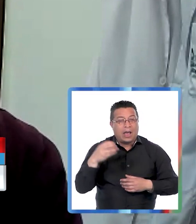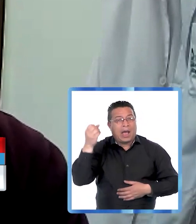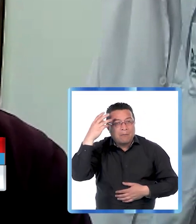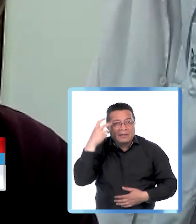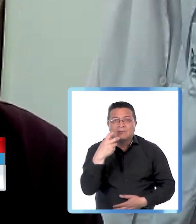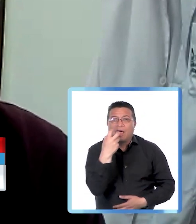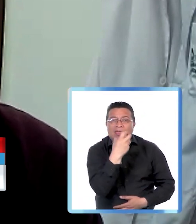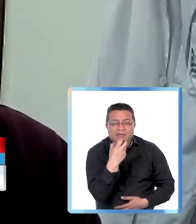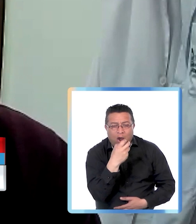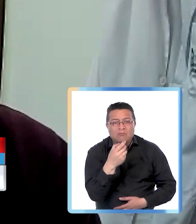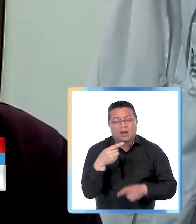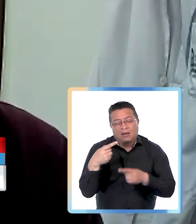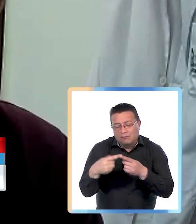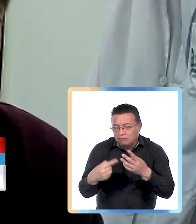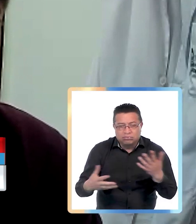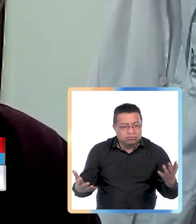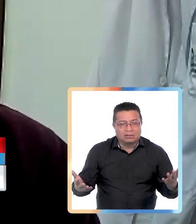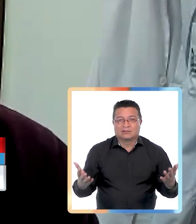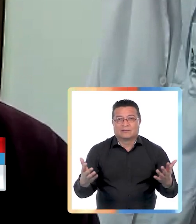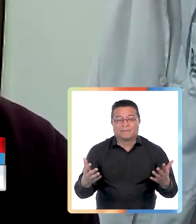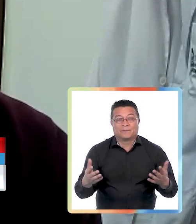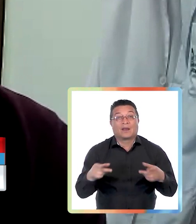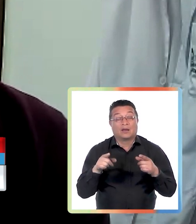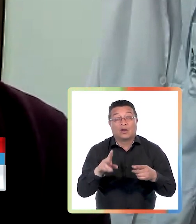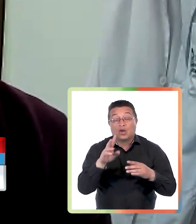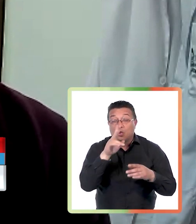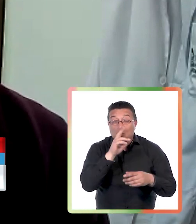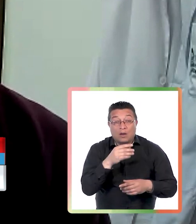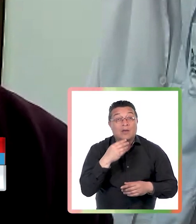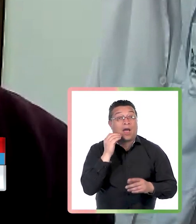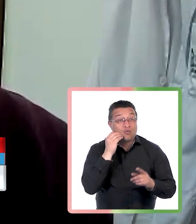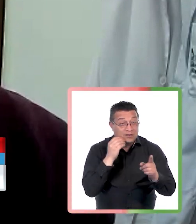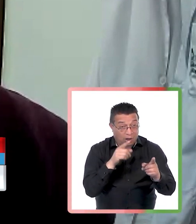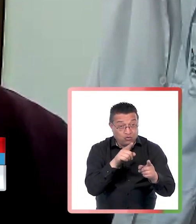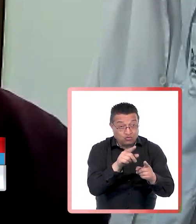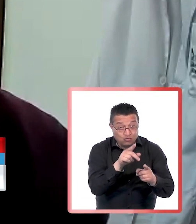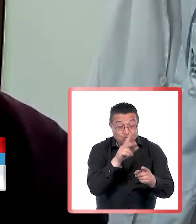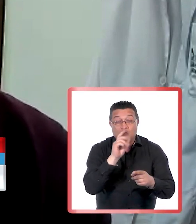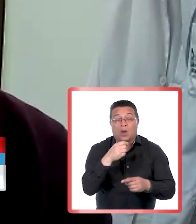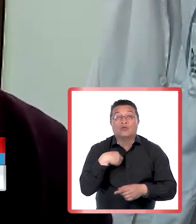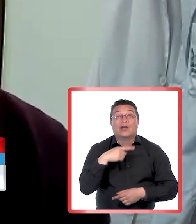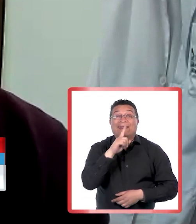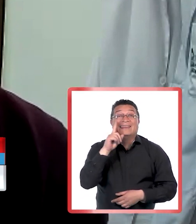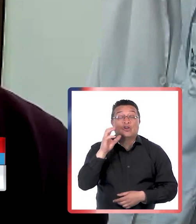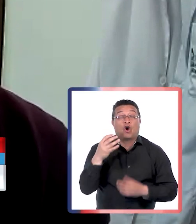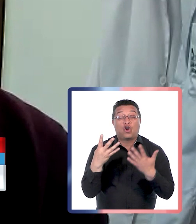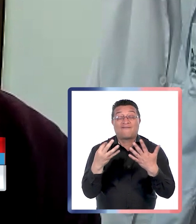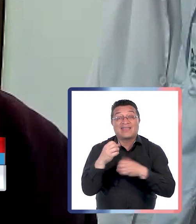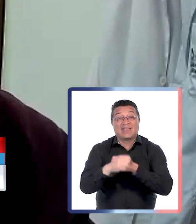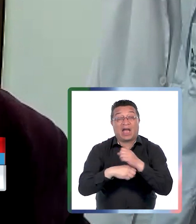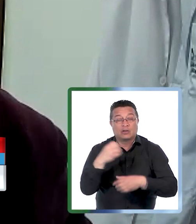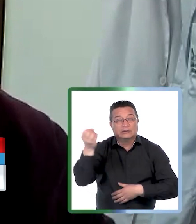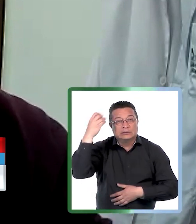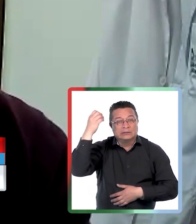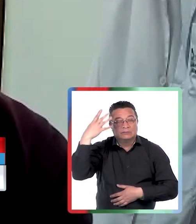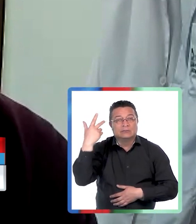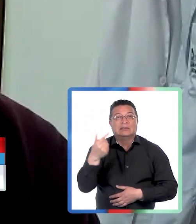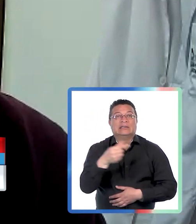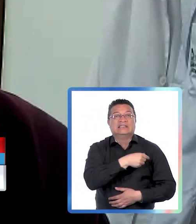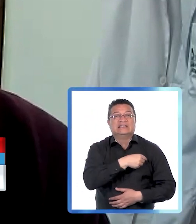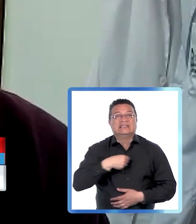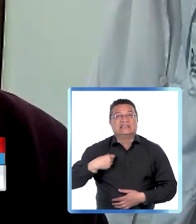Aprender idiomas, etc., ¿no? Igual que su abuelita, yo tenía un tío que a los 90 años empezó a aprender